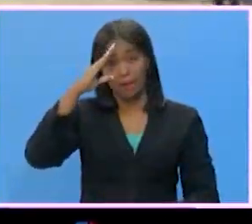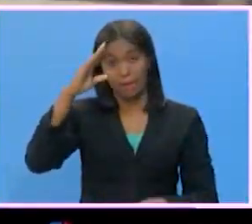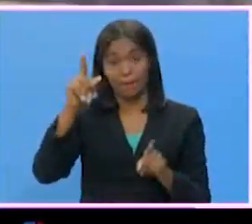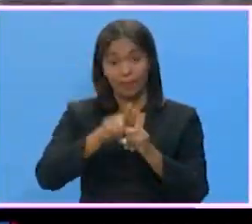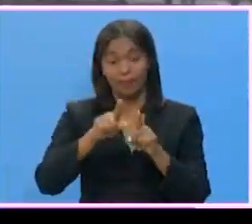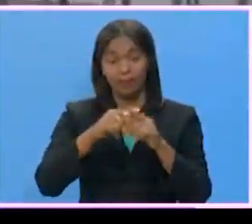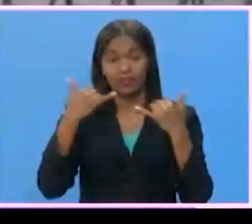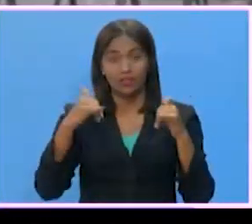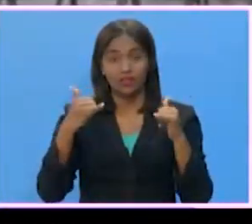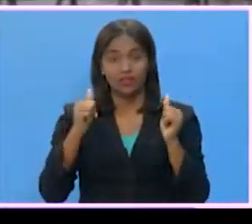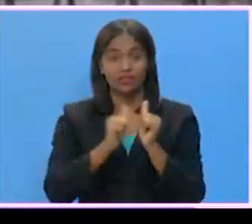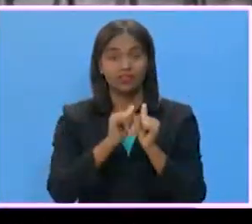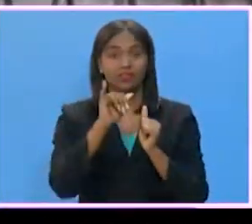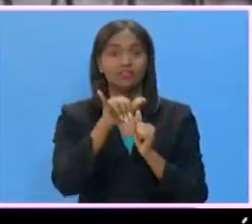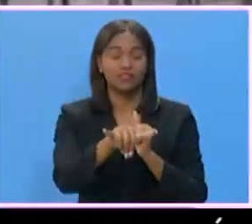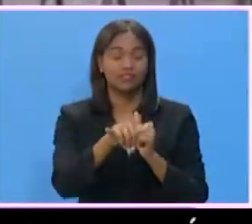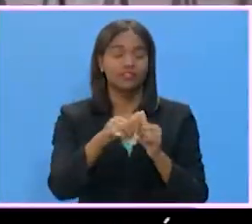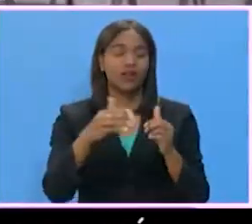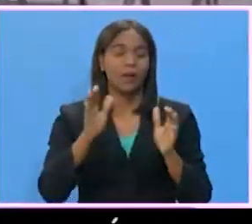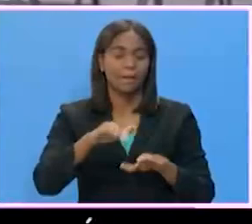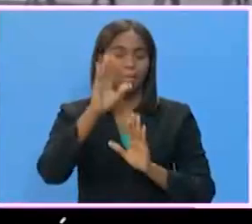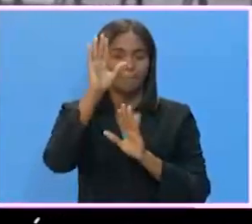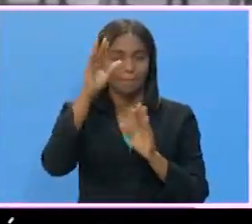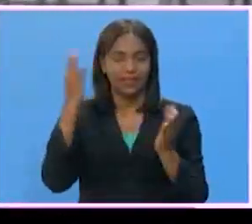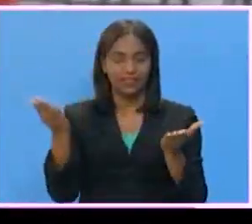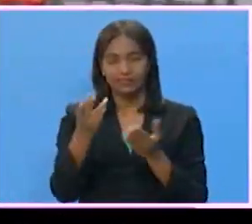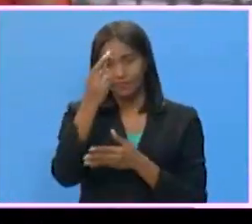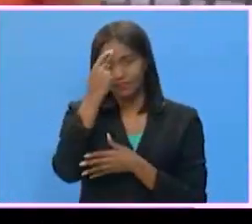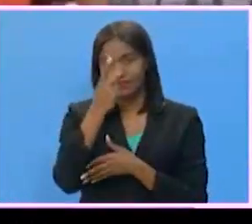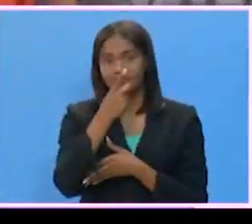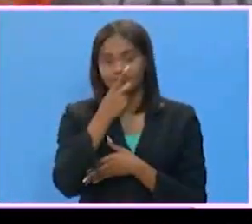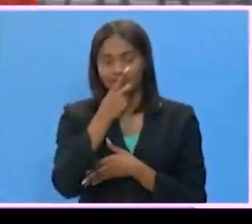la Selección Nacional de Baloncesto de República